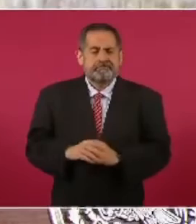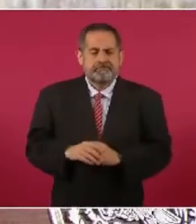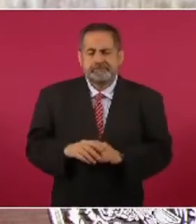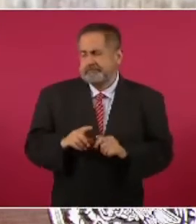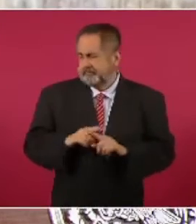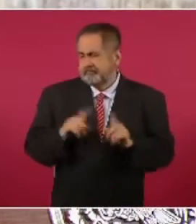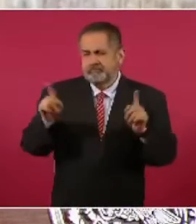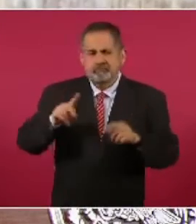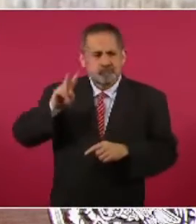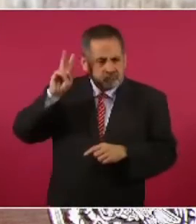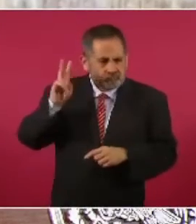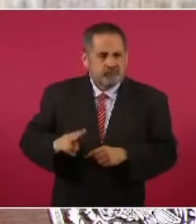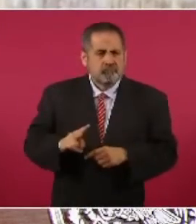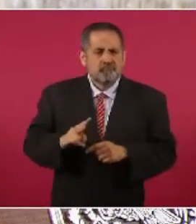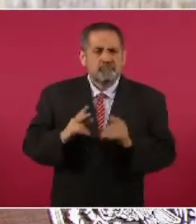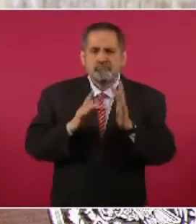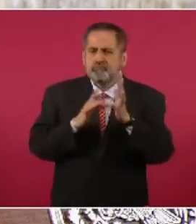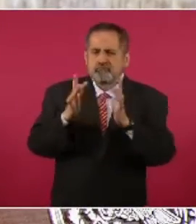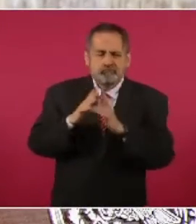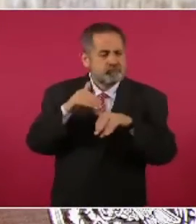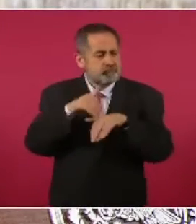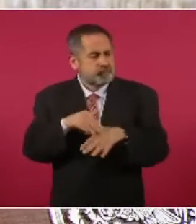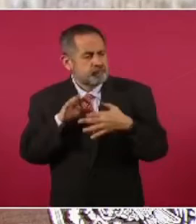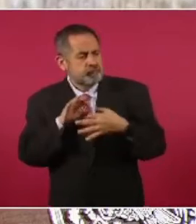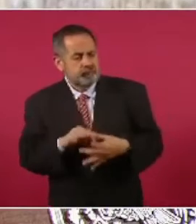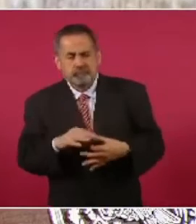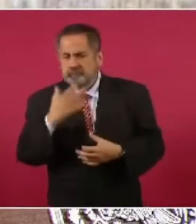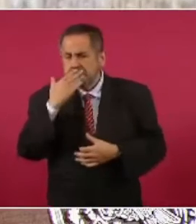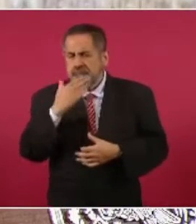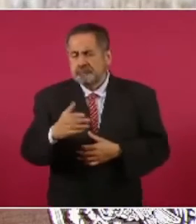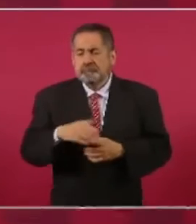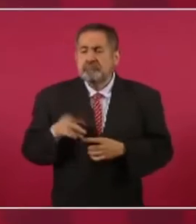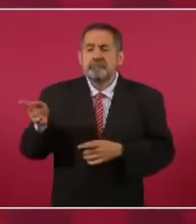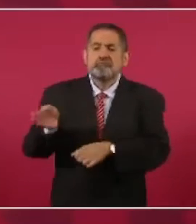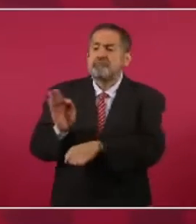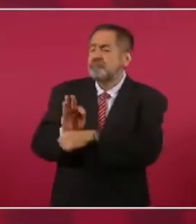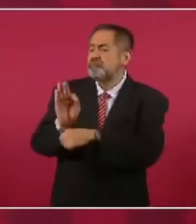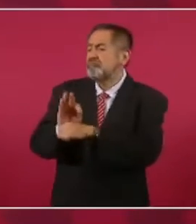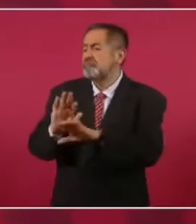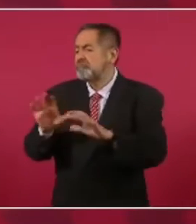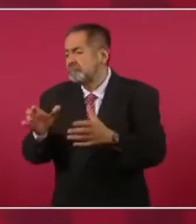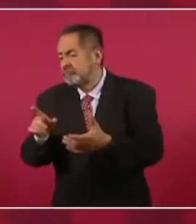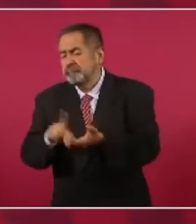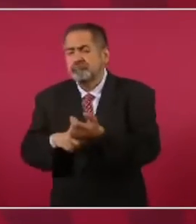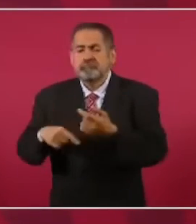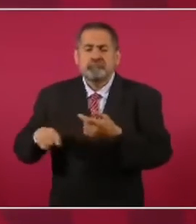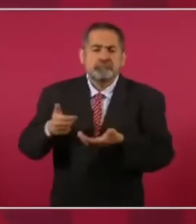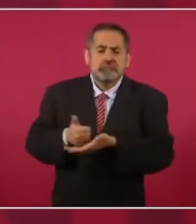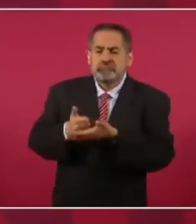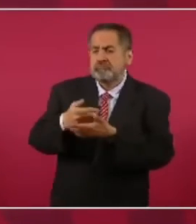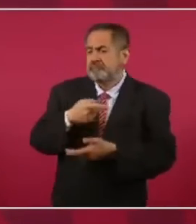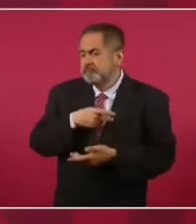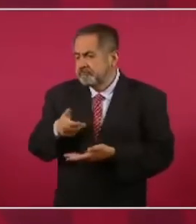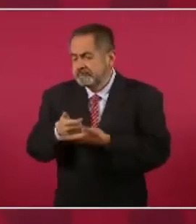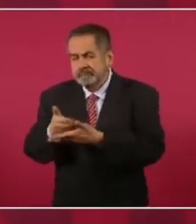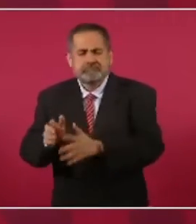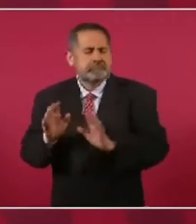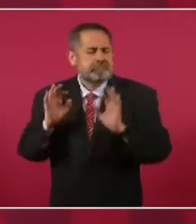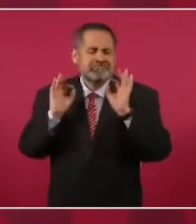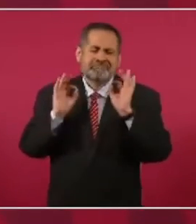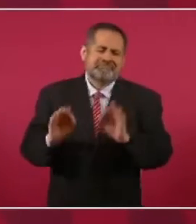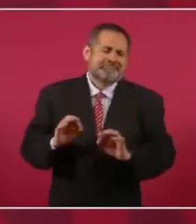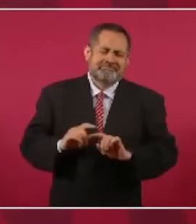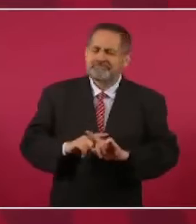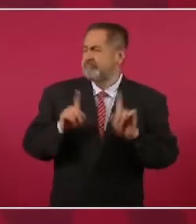verdadero cristiano, está a favor de los desposeídos, está a favor de los pobres, no tiene que ver